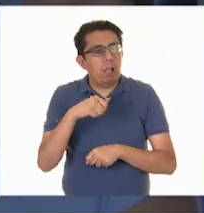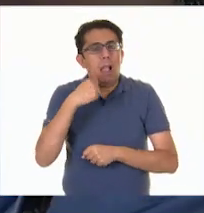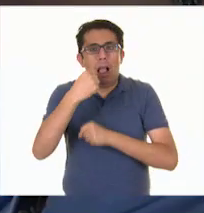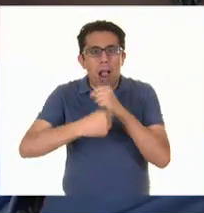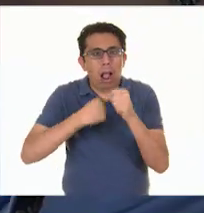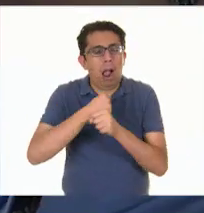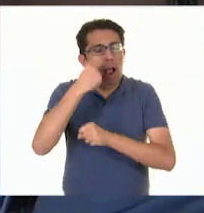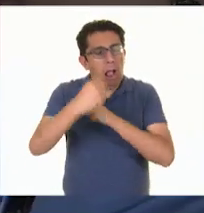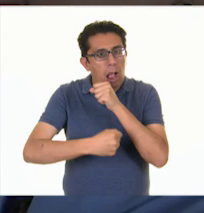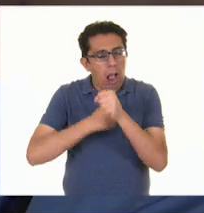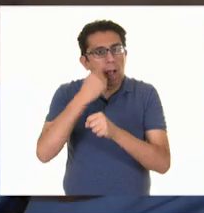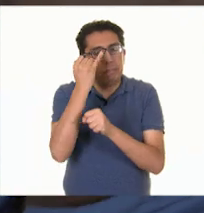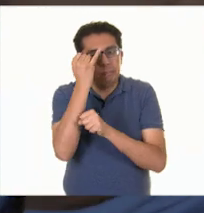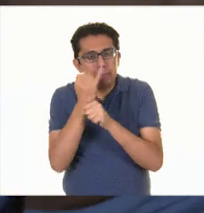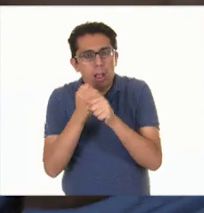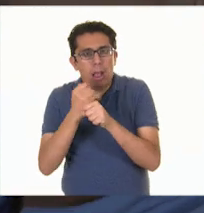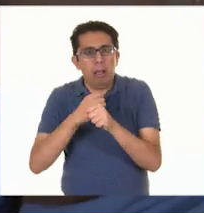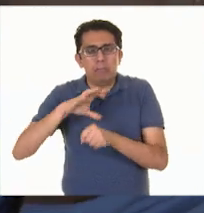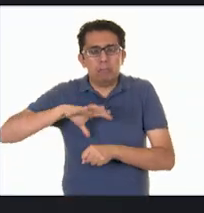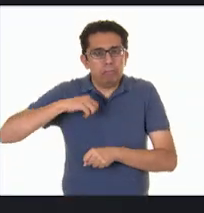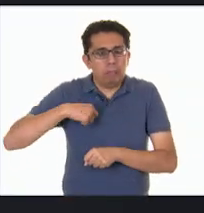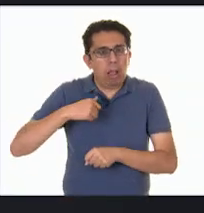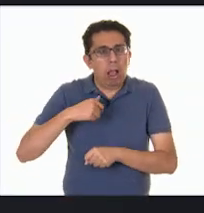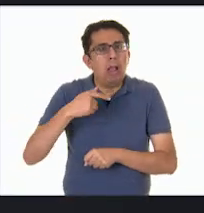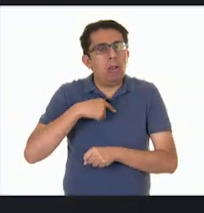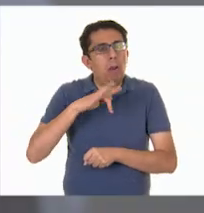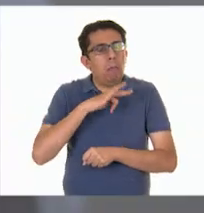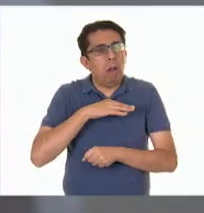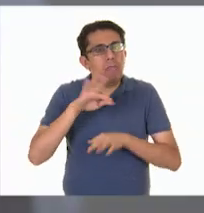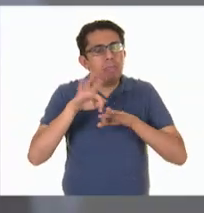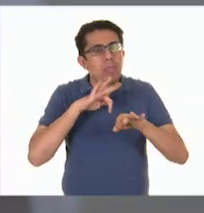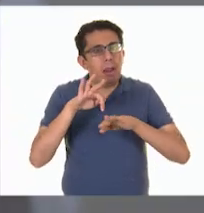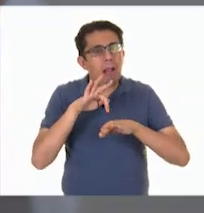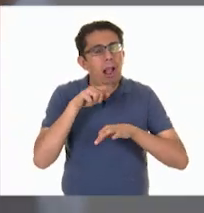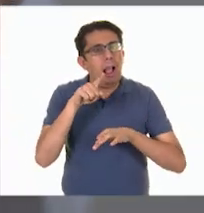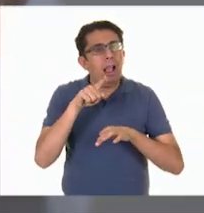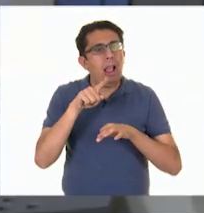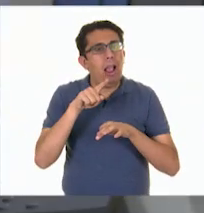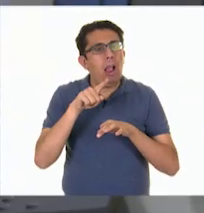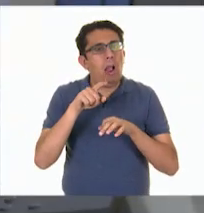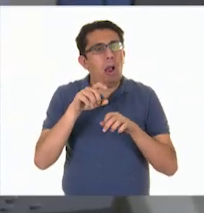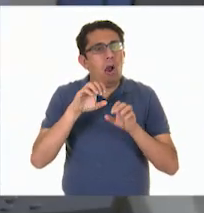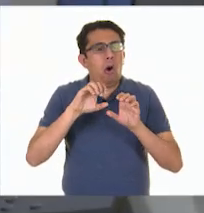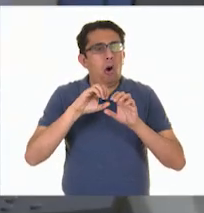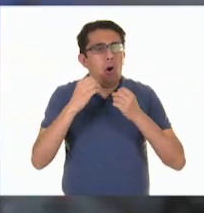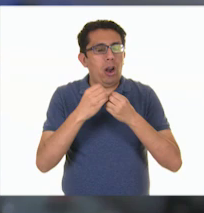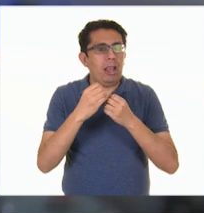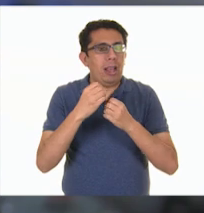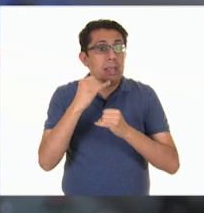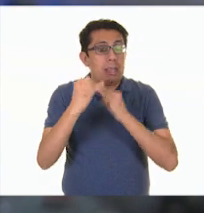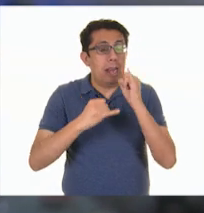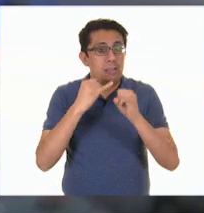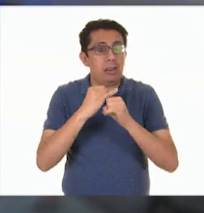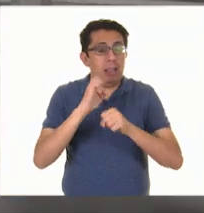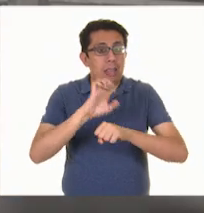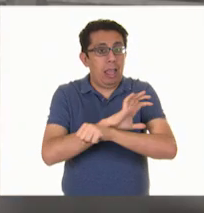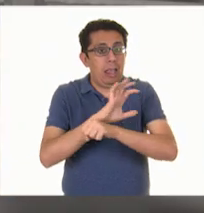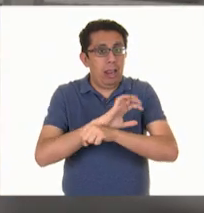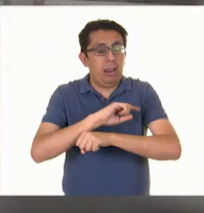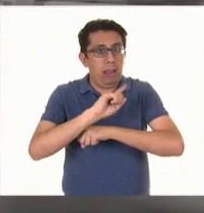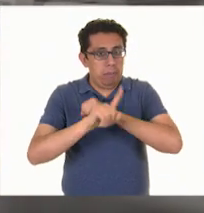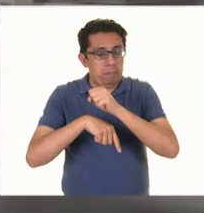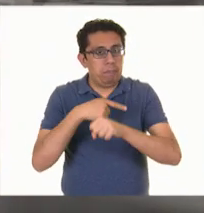años, mi esfuerzo y mi estudio me llevaron a colaborar en el Organismo Internacional de Energía Atómica, convirtiendo mi